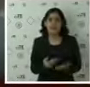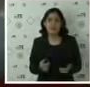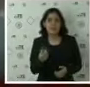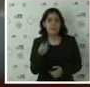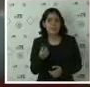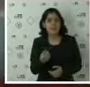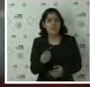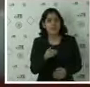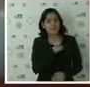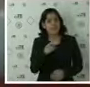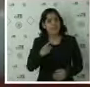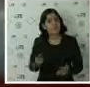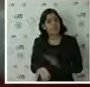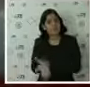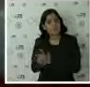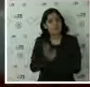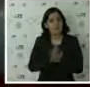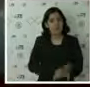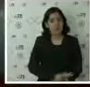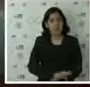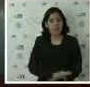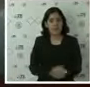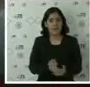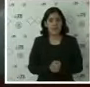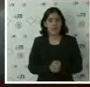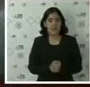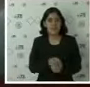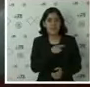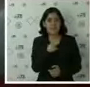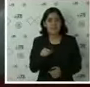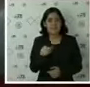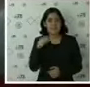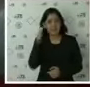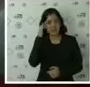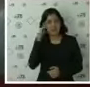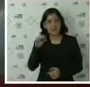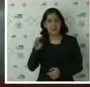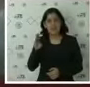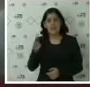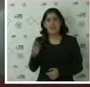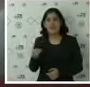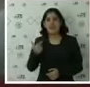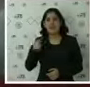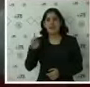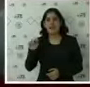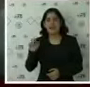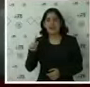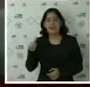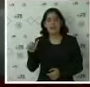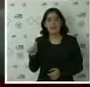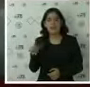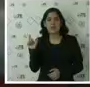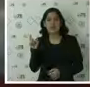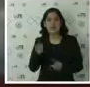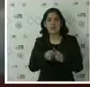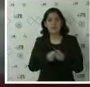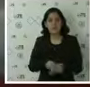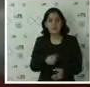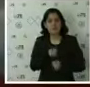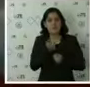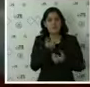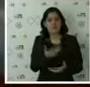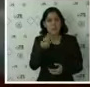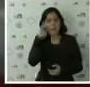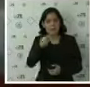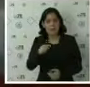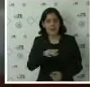se esperen. ¿Saben cuántos años tenía Greta Thunberg? Si la ubican, esta chava que hace cosas del medio ambiente cuando empezó su lucha. 16. Malala, la